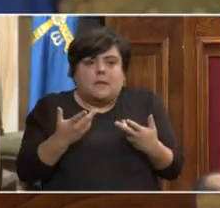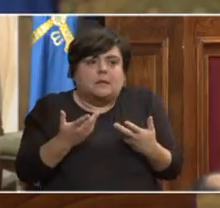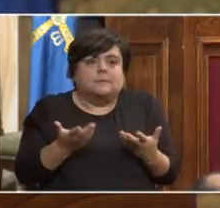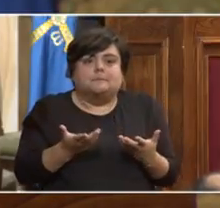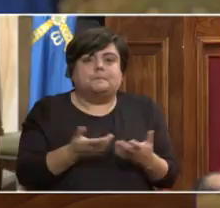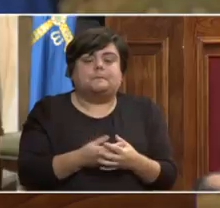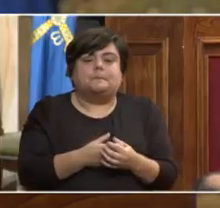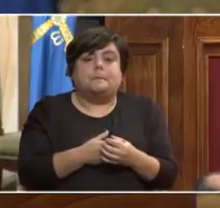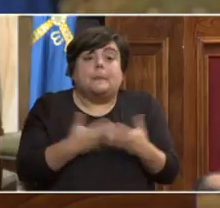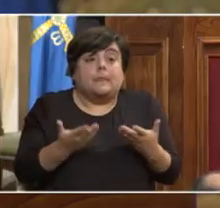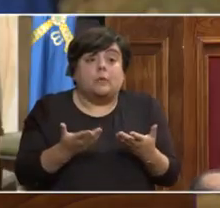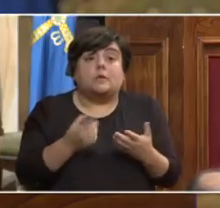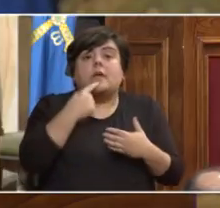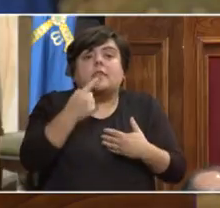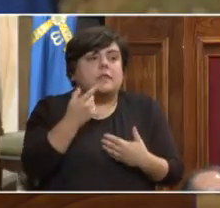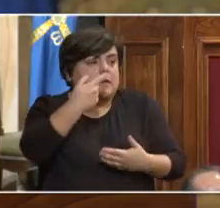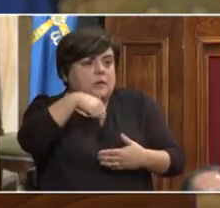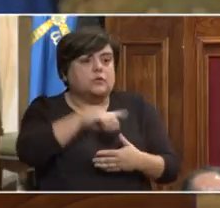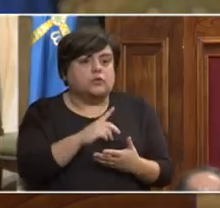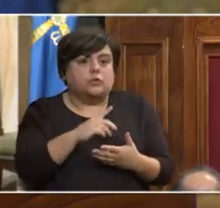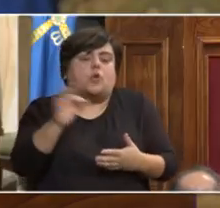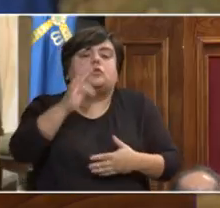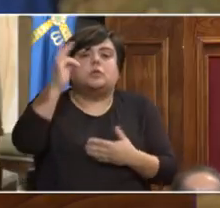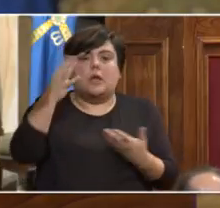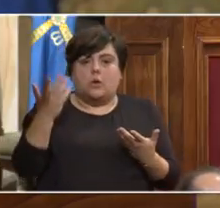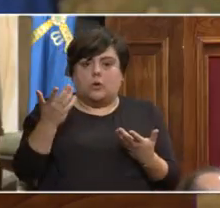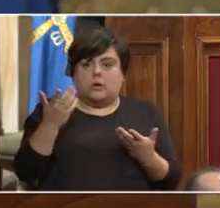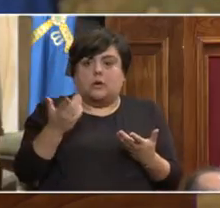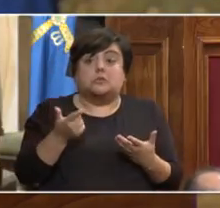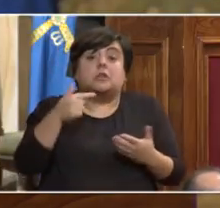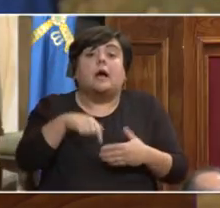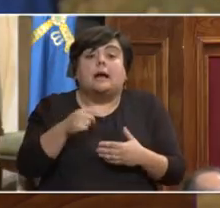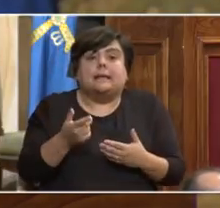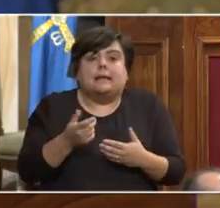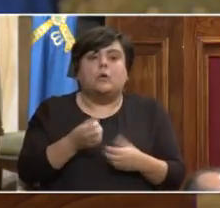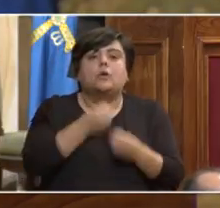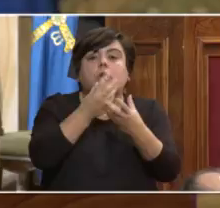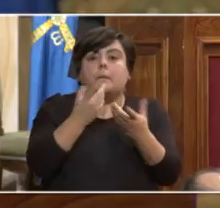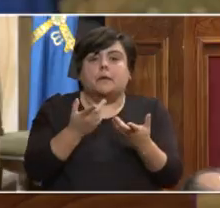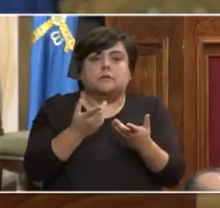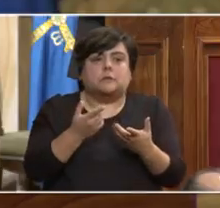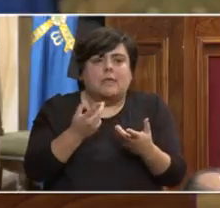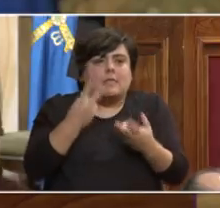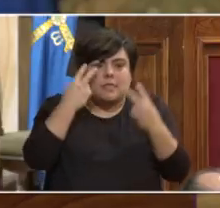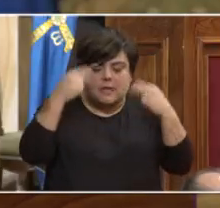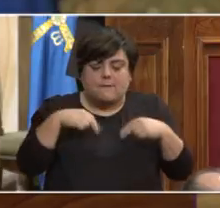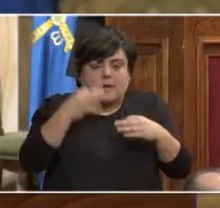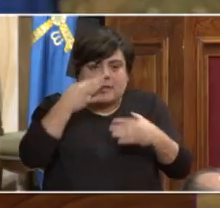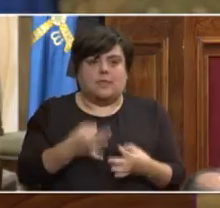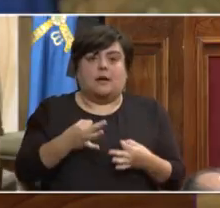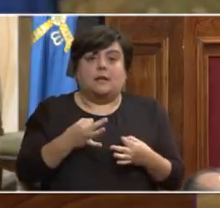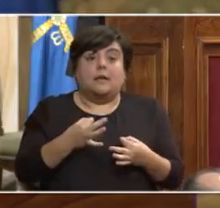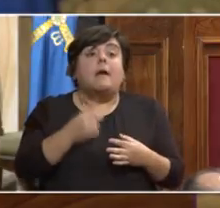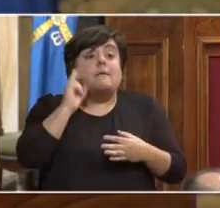perjuicios. ¿Y qué decir de nosotros, los teóricos, a los que con sus acertadas introducciones nos revelan lo que en realidad somos?